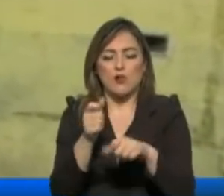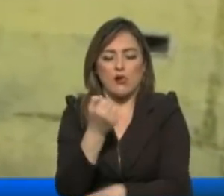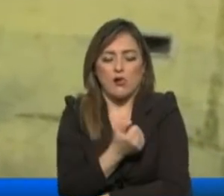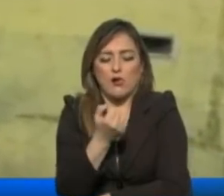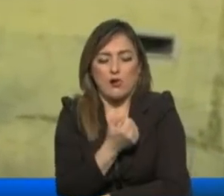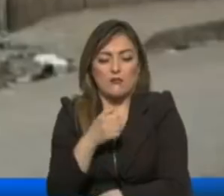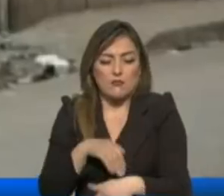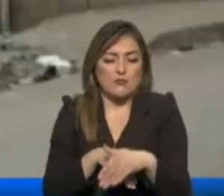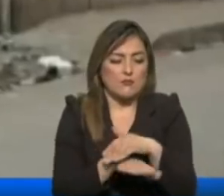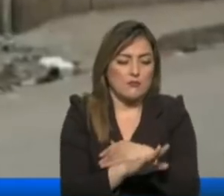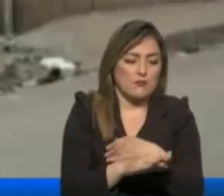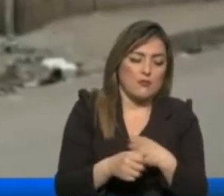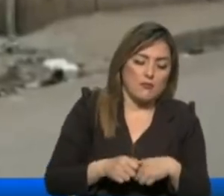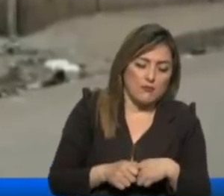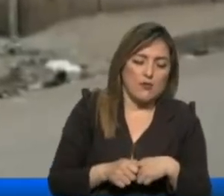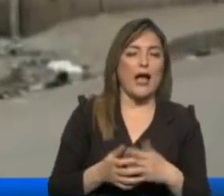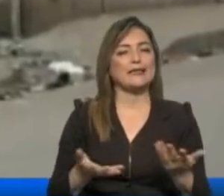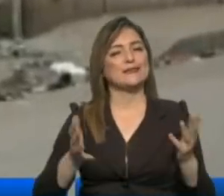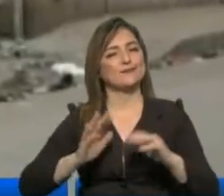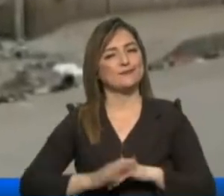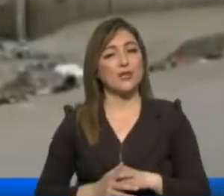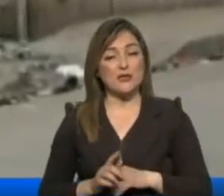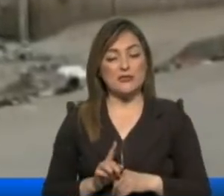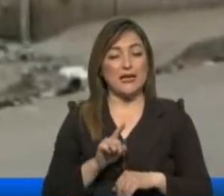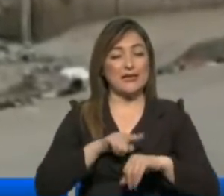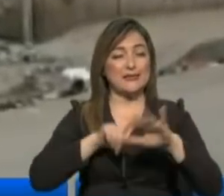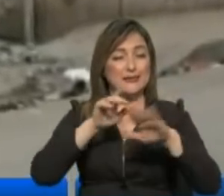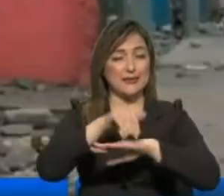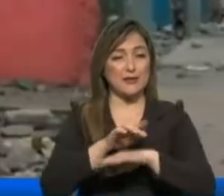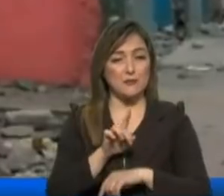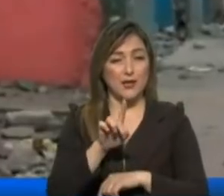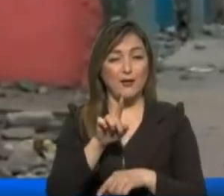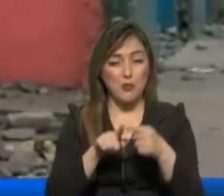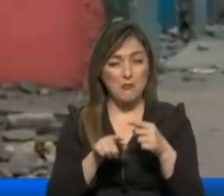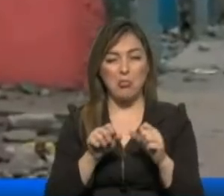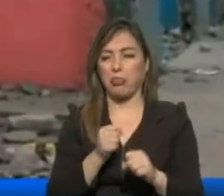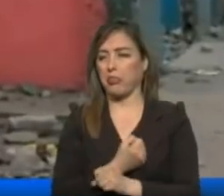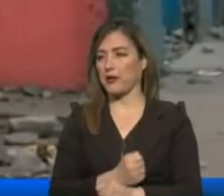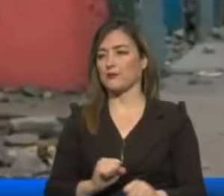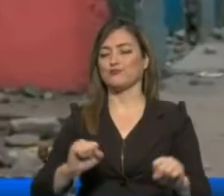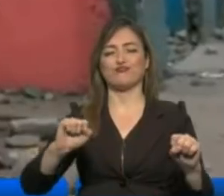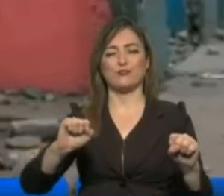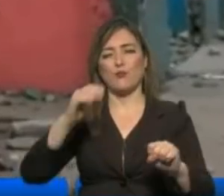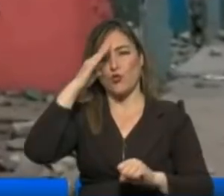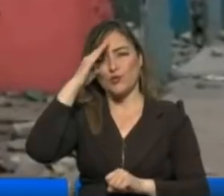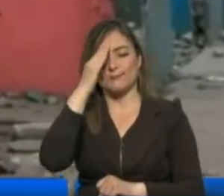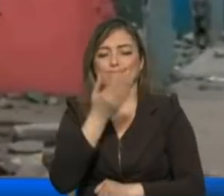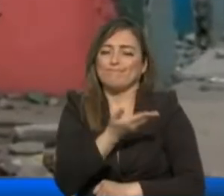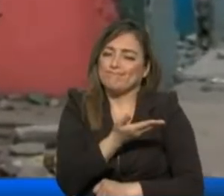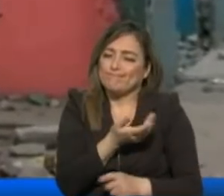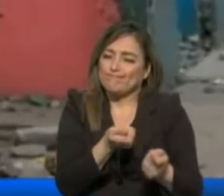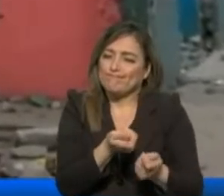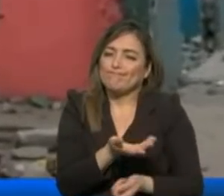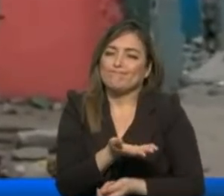con adicciones. Aseguran que es imposible circular por la zona pasadas las 18 horas. Un llamado a la Policía Nacional y a las autoridades competentes para